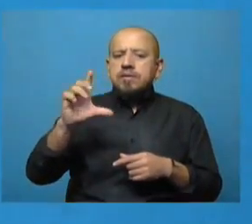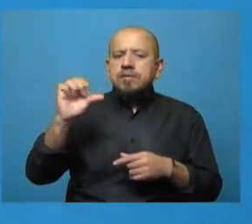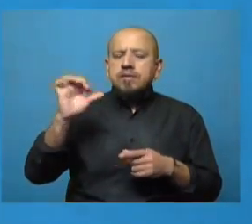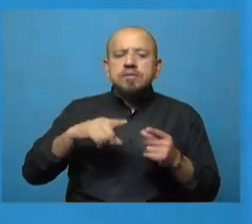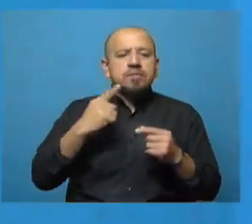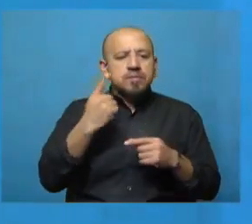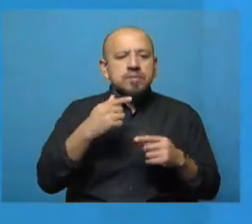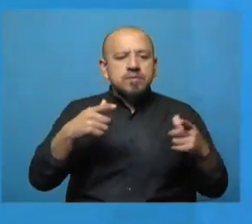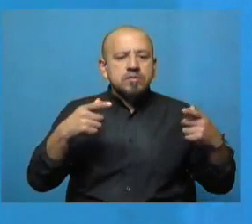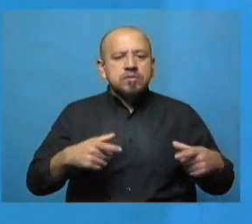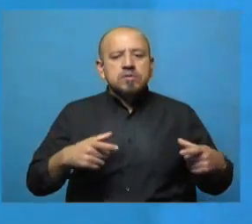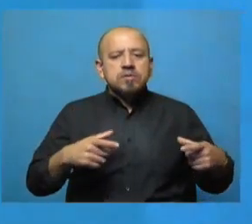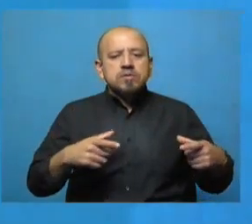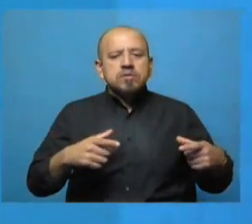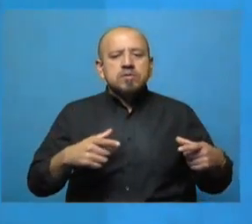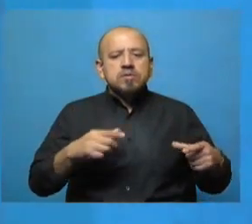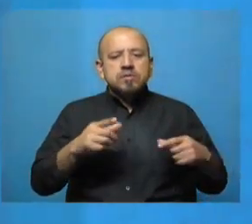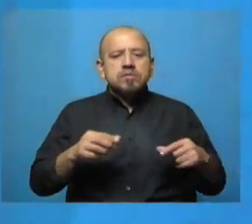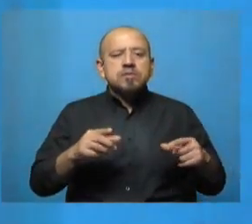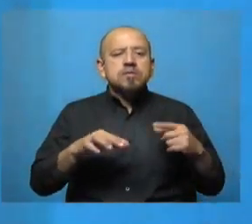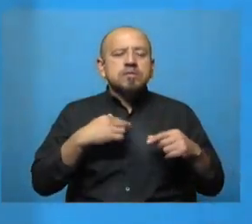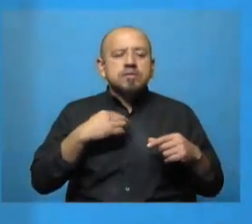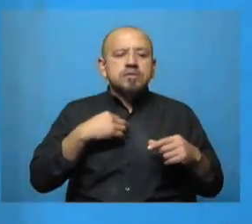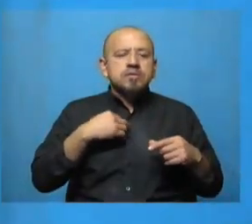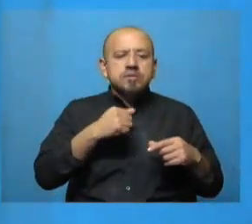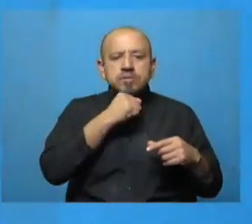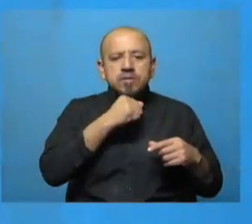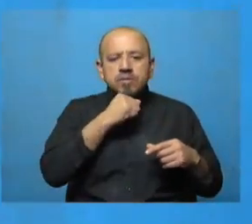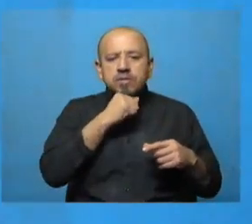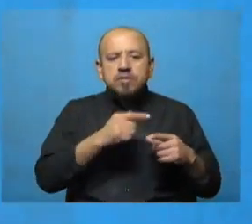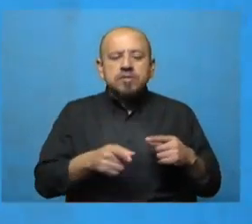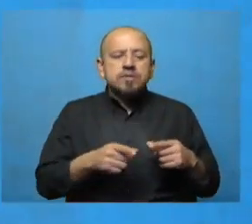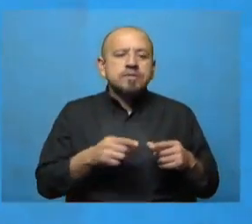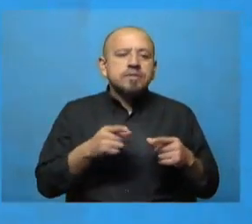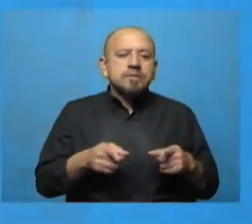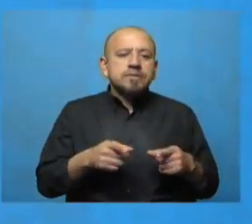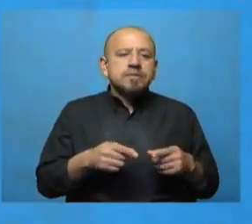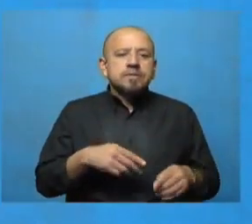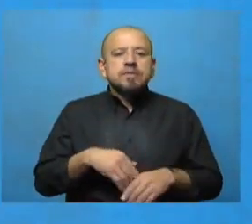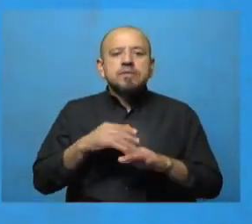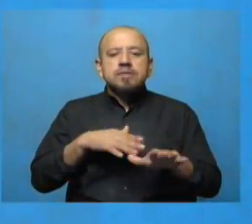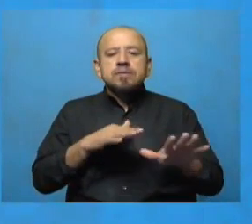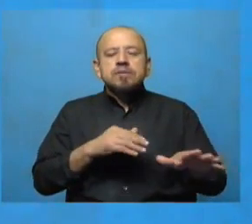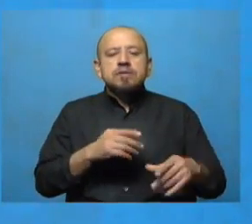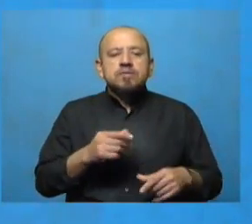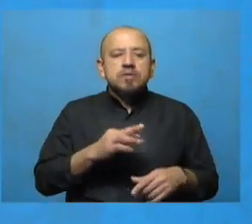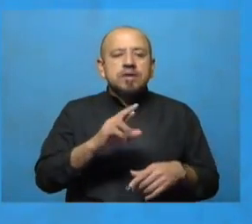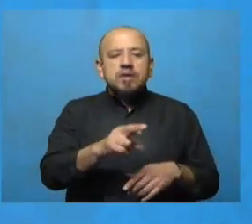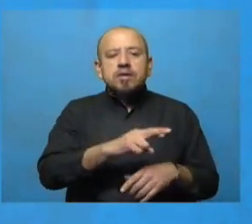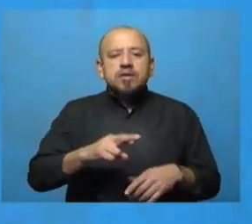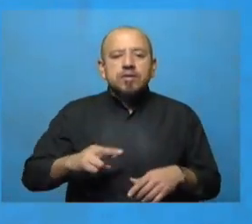un disco de pasta de 78 revoluciones que era de mi abuela o de alguien que era la marcha sobre el río kwai Ajá